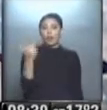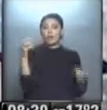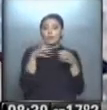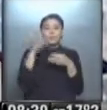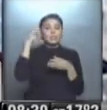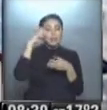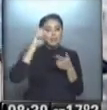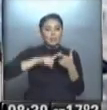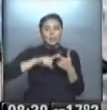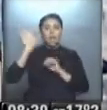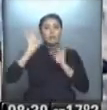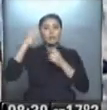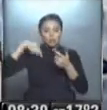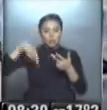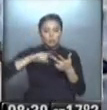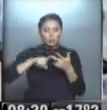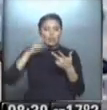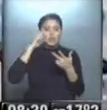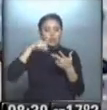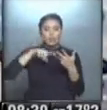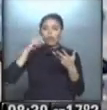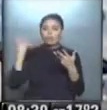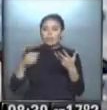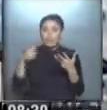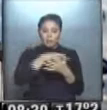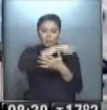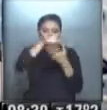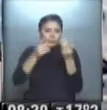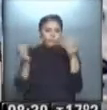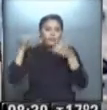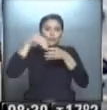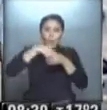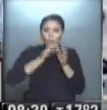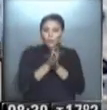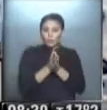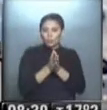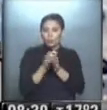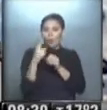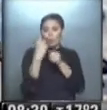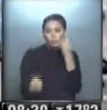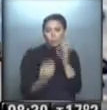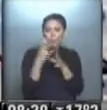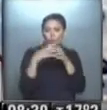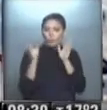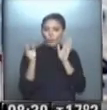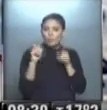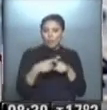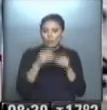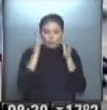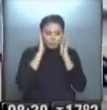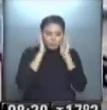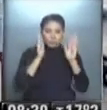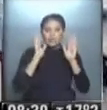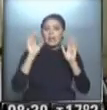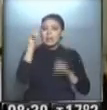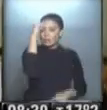cívica, Proyecto Sur, el radicalismo, el socialismo, todos converjamos en una fuerza política que además tiene una proyección nacional.